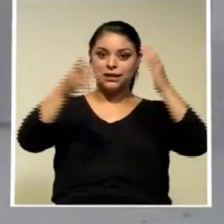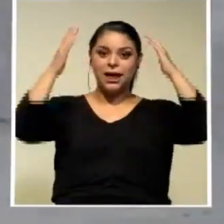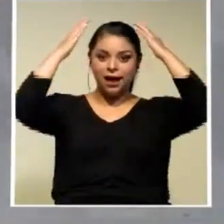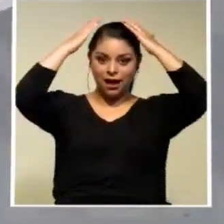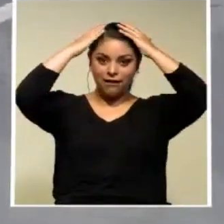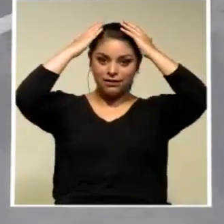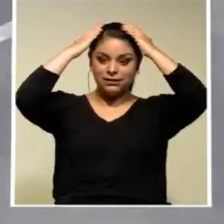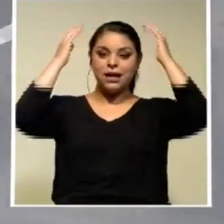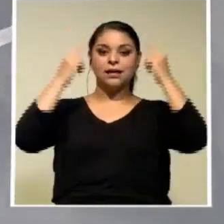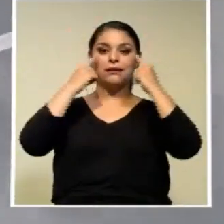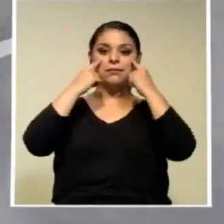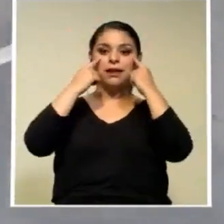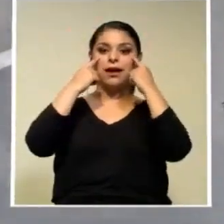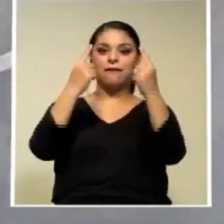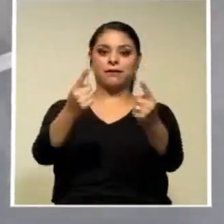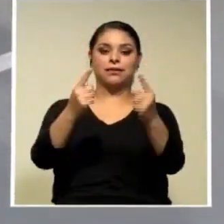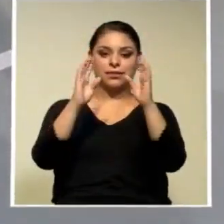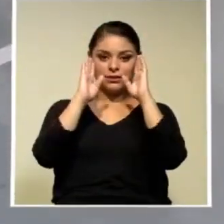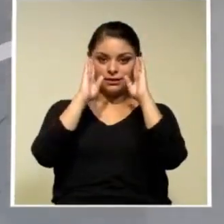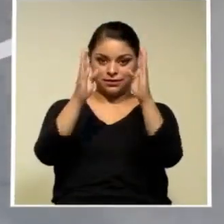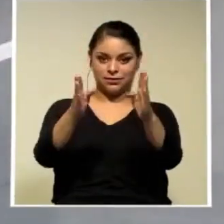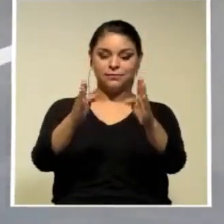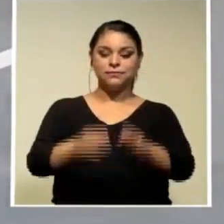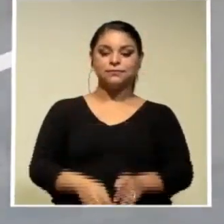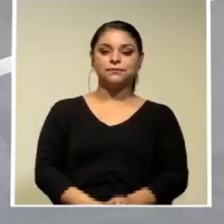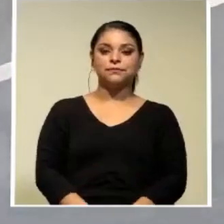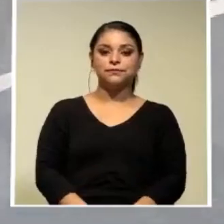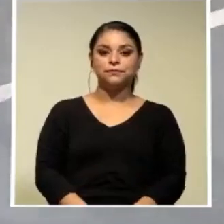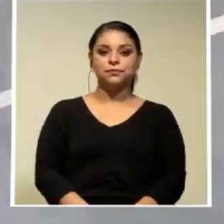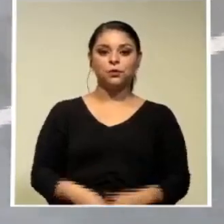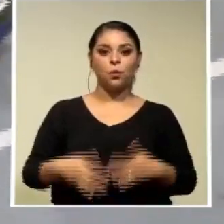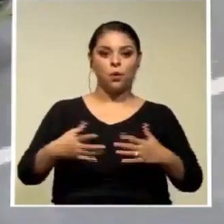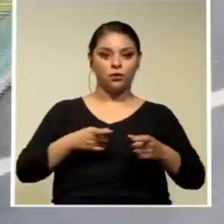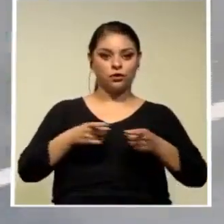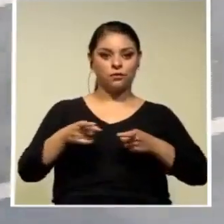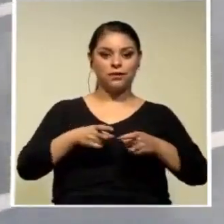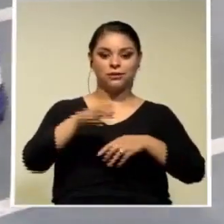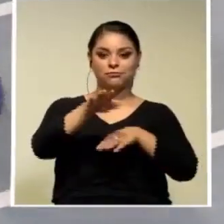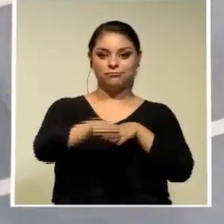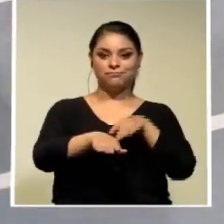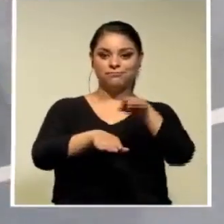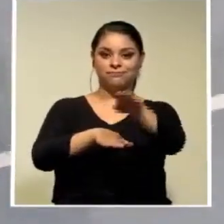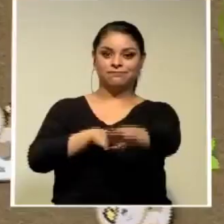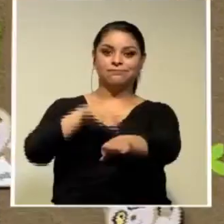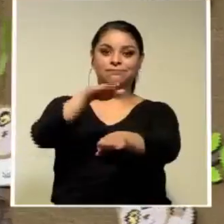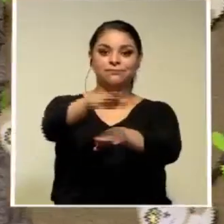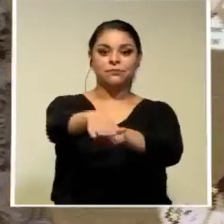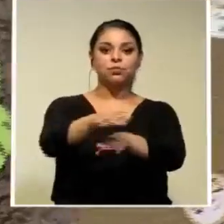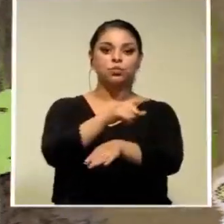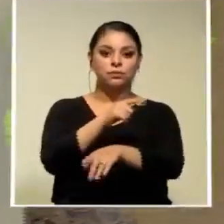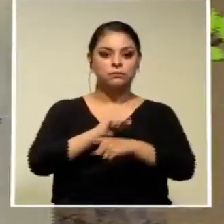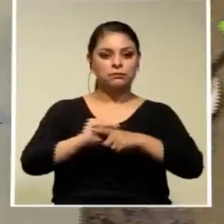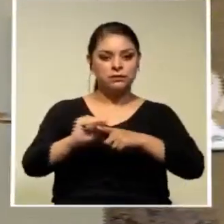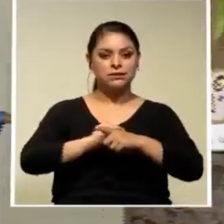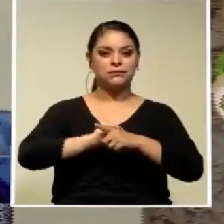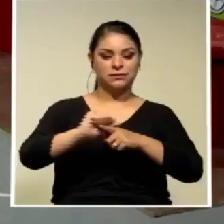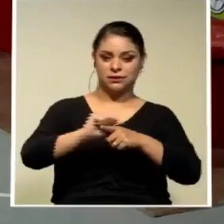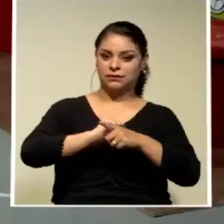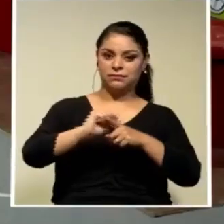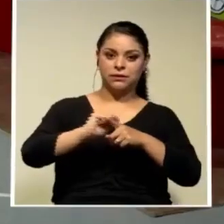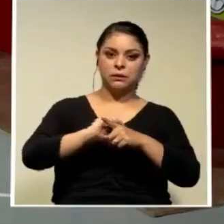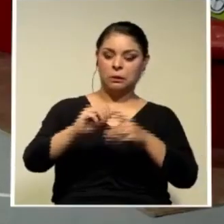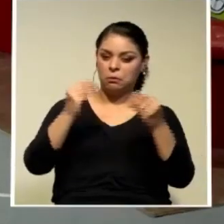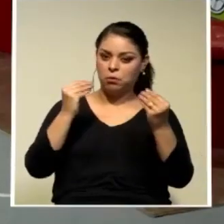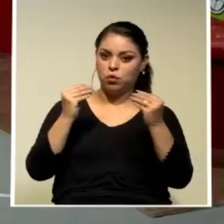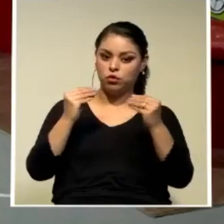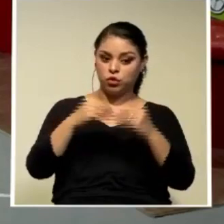cabeza. Y mira al frente. Y mira al frente. ¡Qué dominio! Eso es, porque cuando vamos practicando mucho, como todos esos